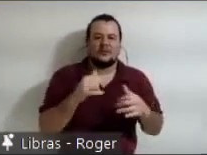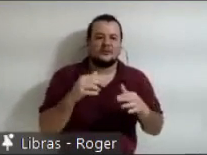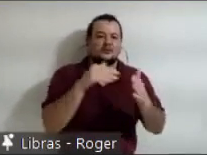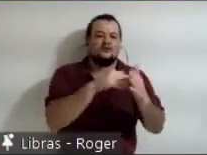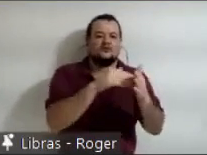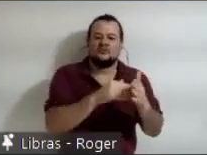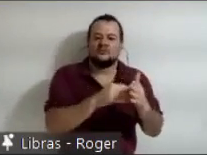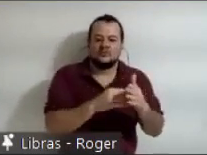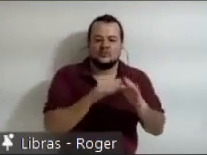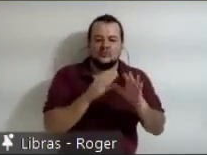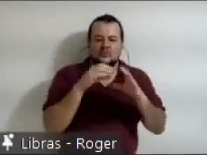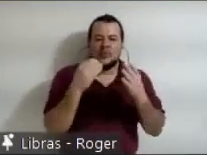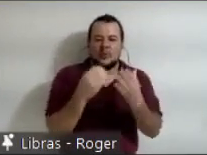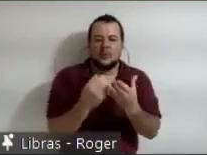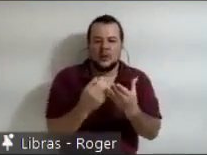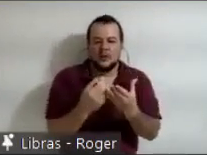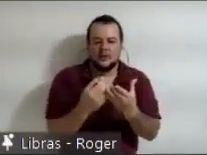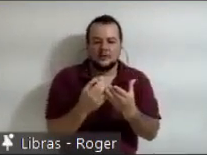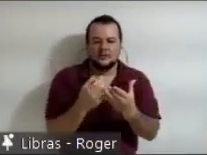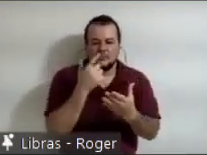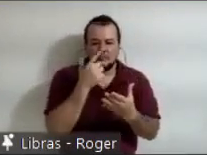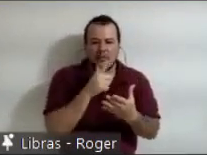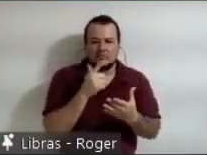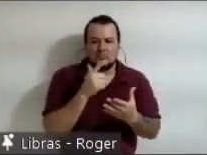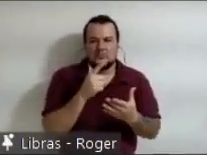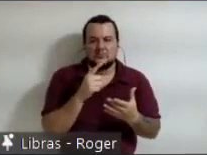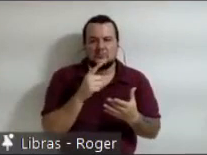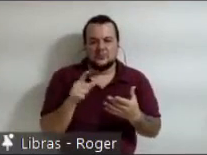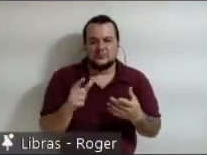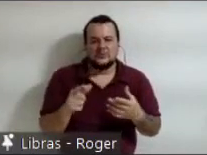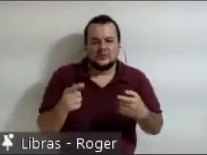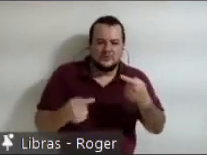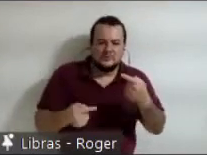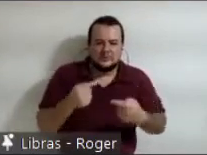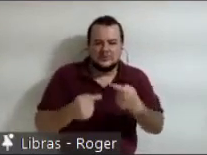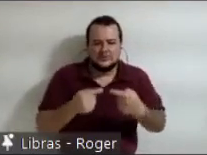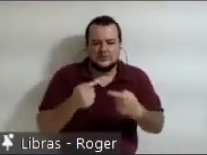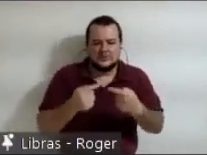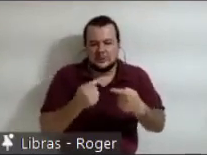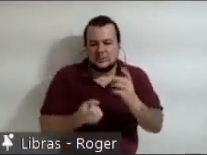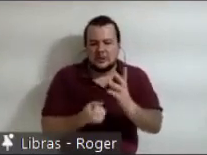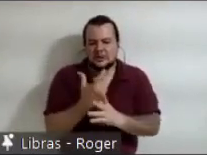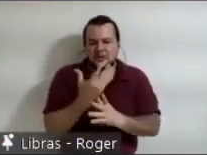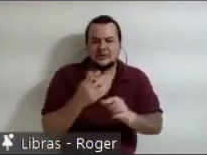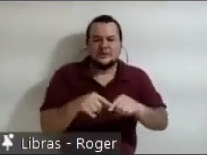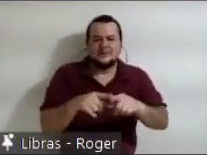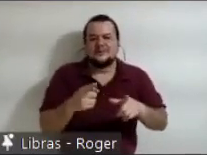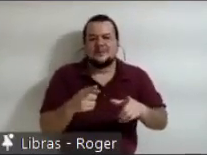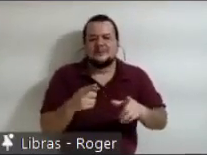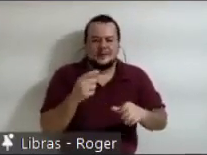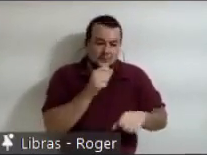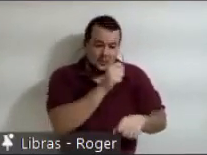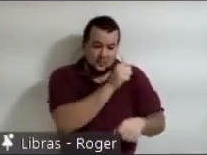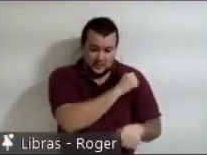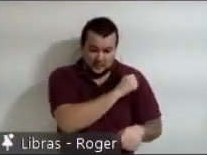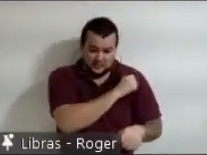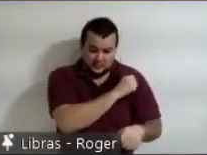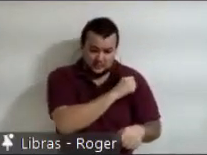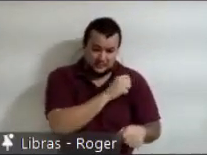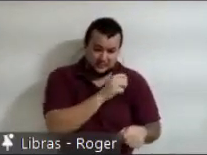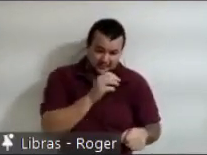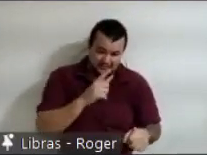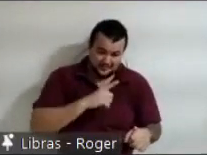pero el estudiante va a tener claro que la última palabra la tiene él y que la responsabilidad con las